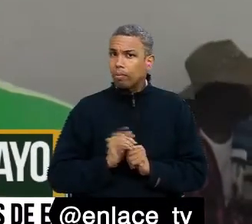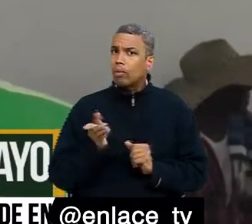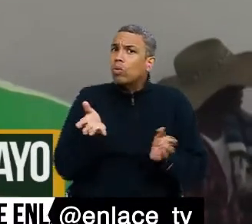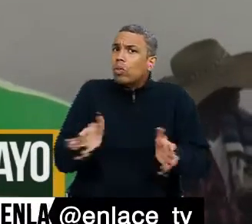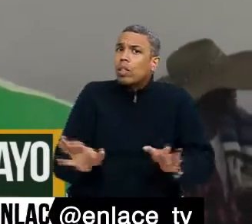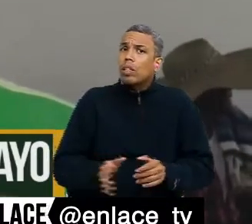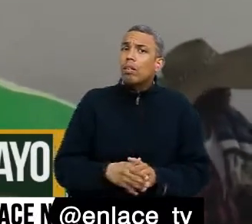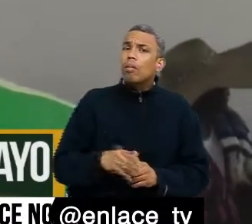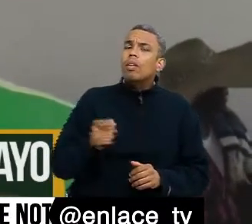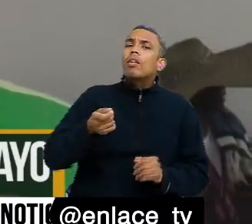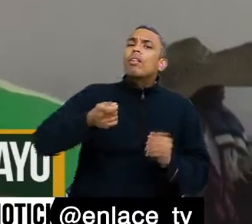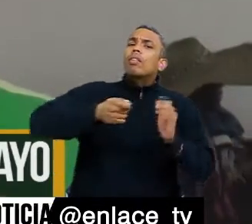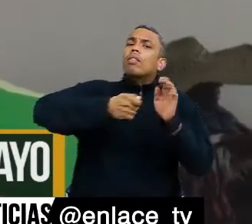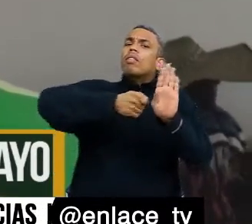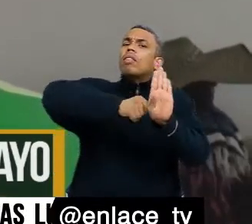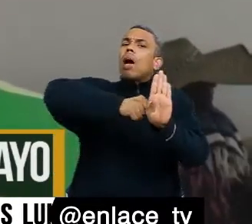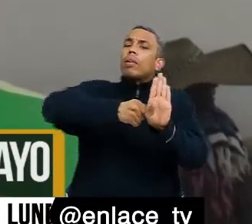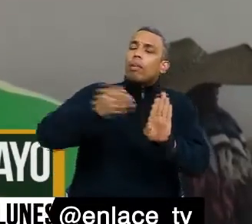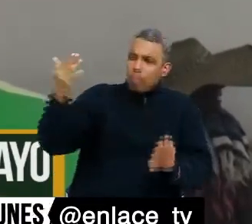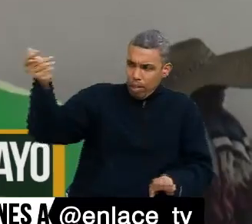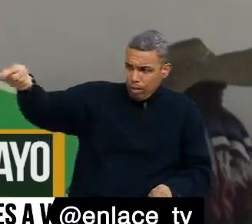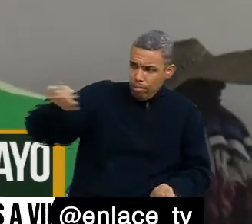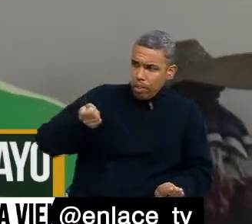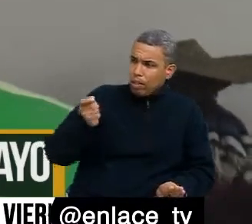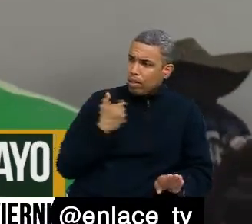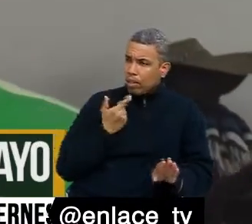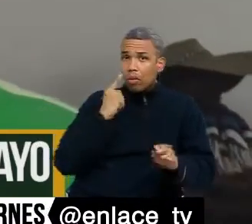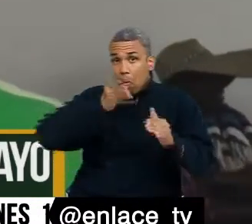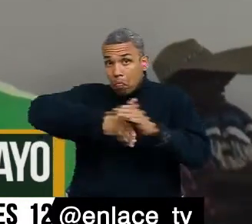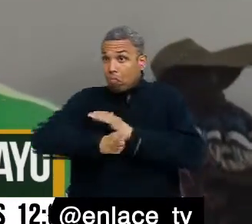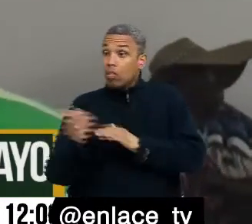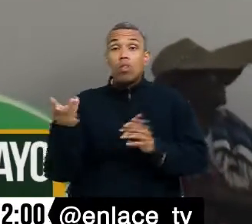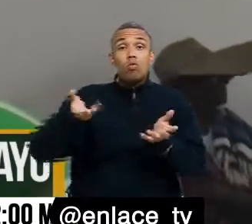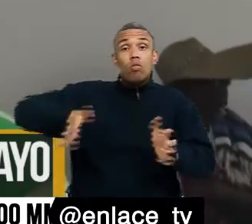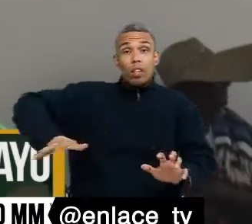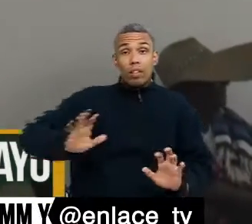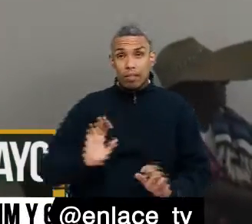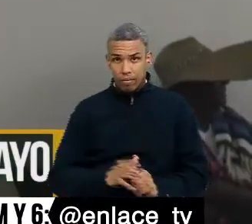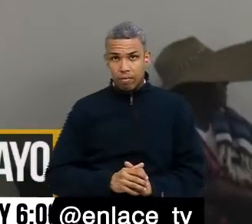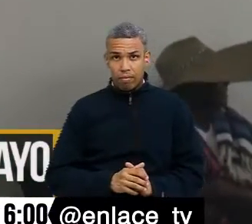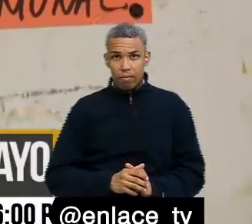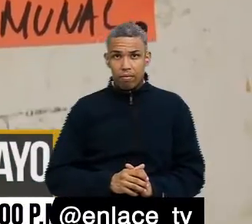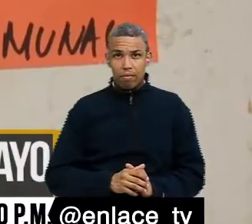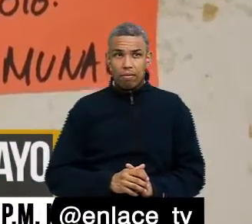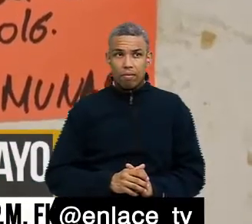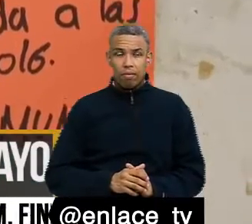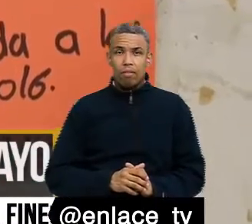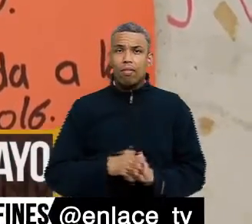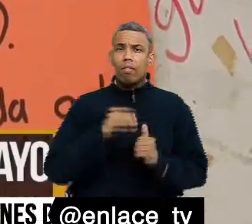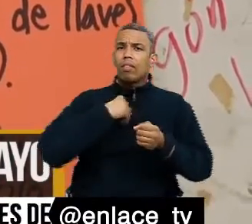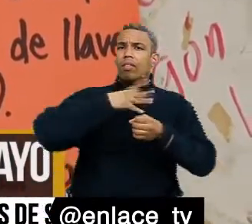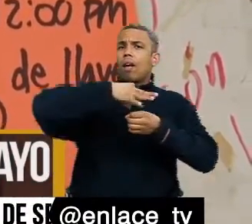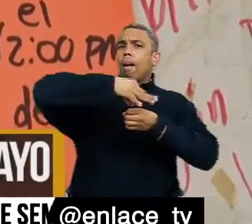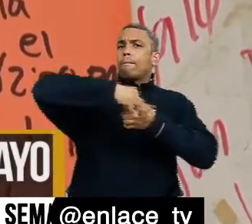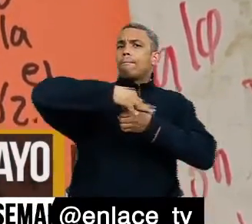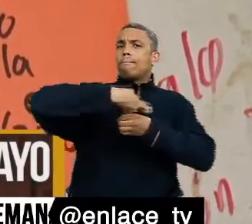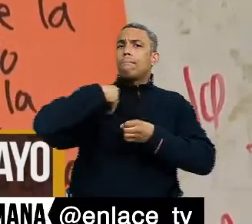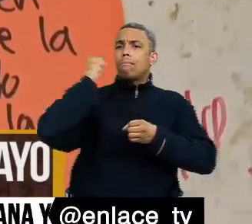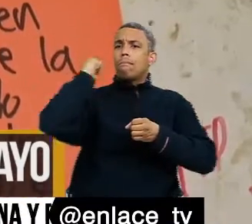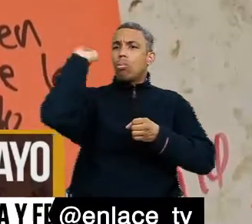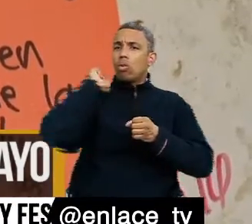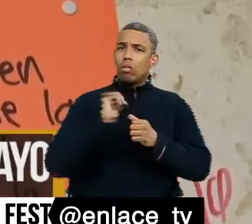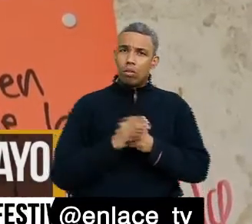la llave, no quiere entregar los activos del barrio 1 de mayo. Sostiene el nuevo presidente comunal que el hecho de que su elección haya sido impugnada no implica que la Junta